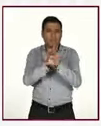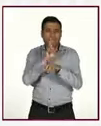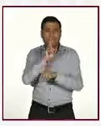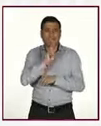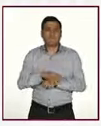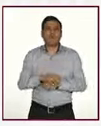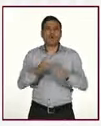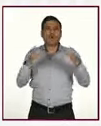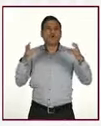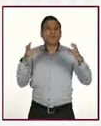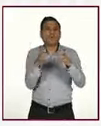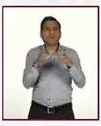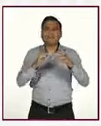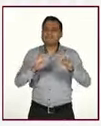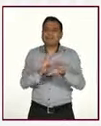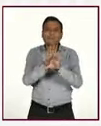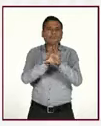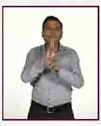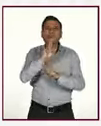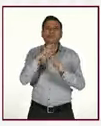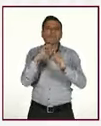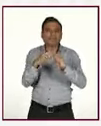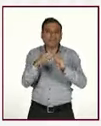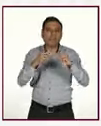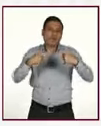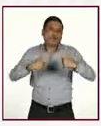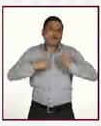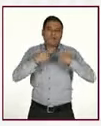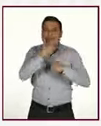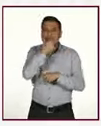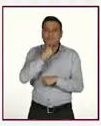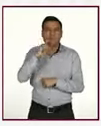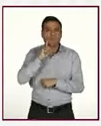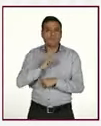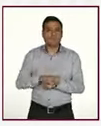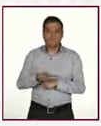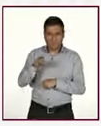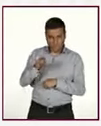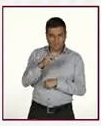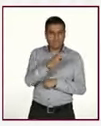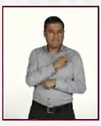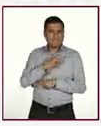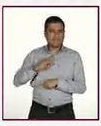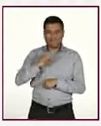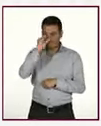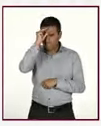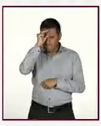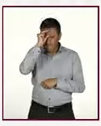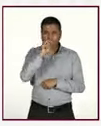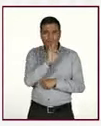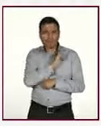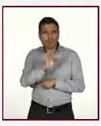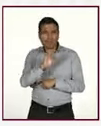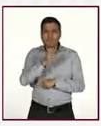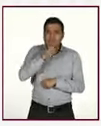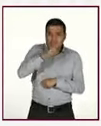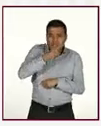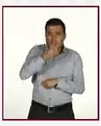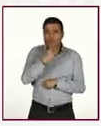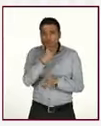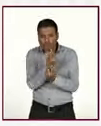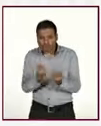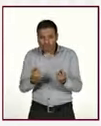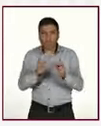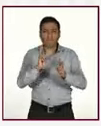una comunidad que una joven que tiene la capacidad de hablar con las diferentes generaciones y